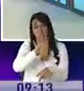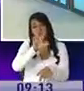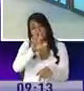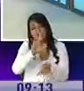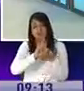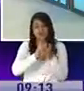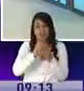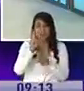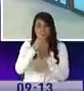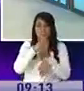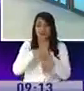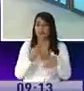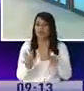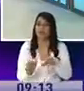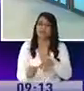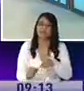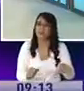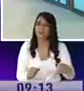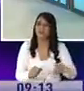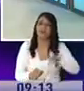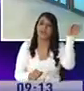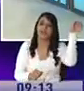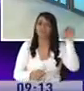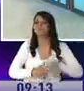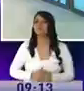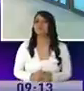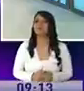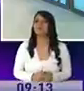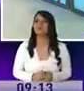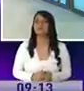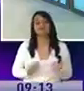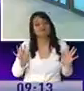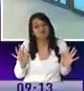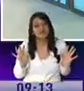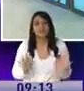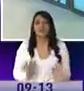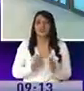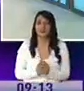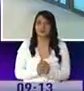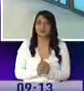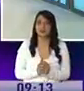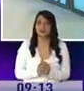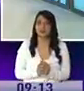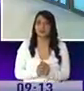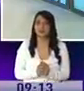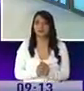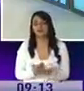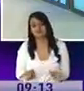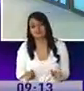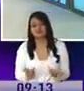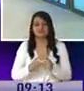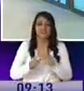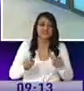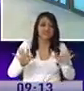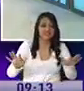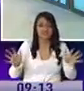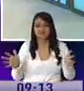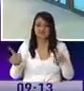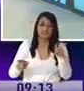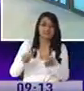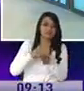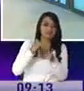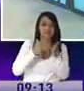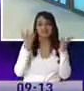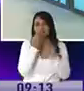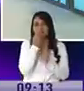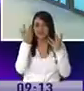segundo tiempo ahí llega el segundo gol y ahí ganamos Violeta tjo acá cervecita asado Ah muy bien Violeta